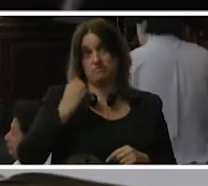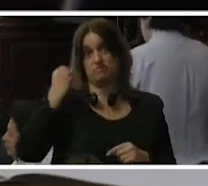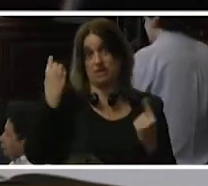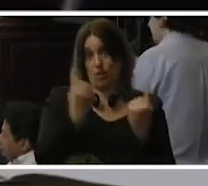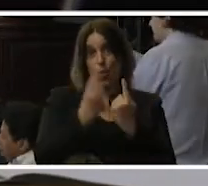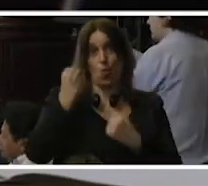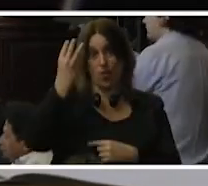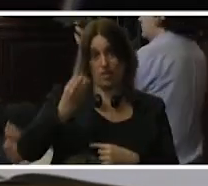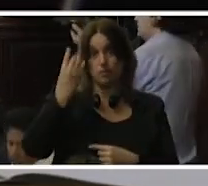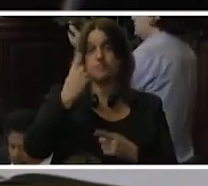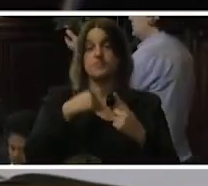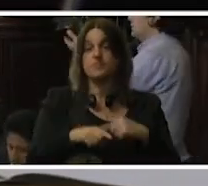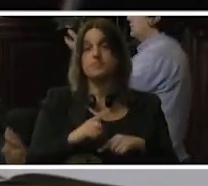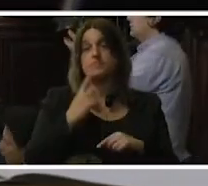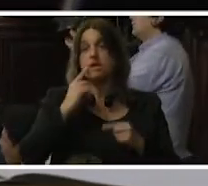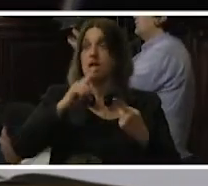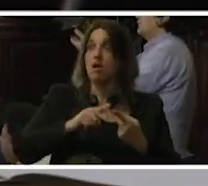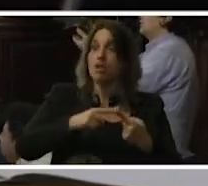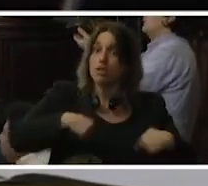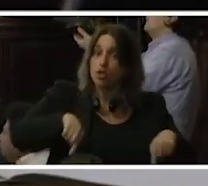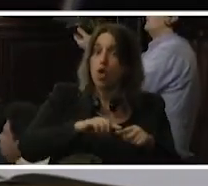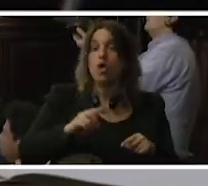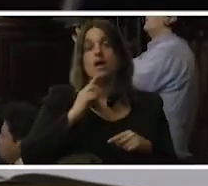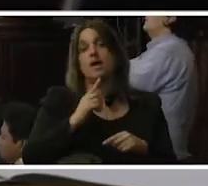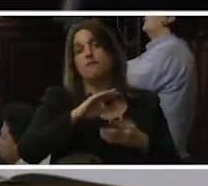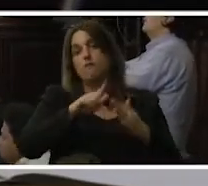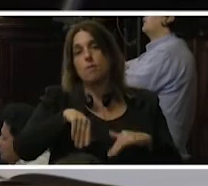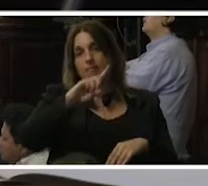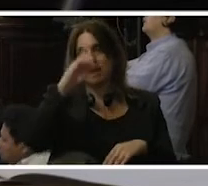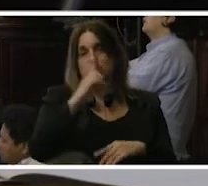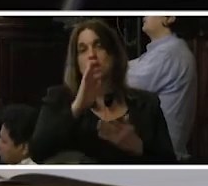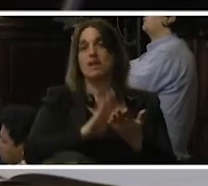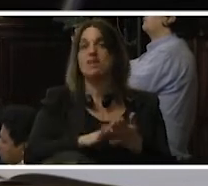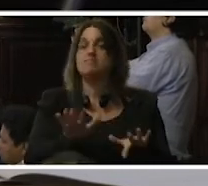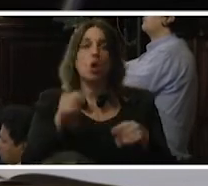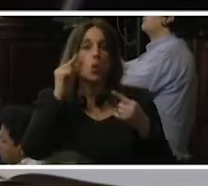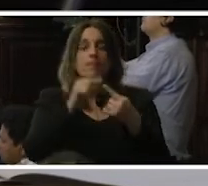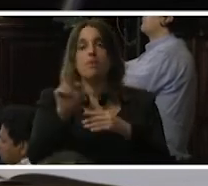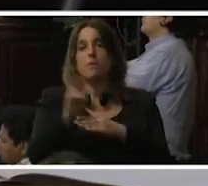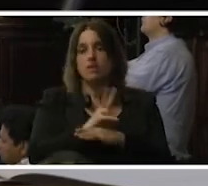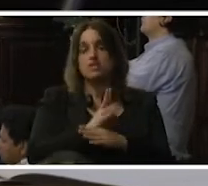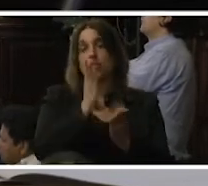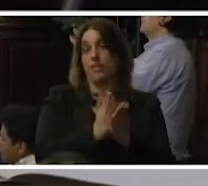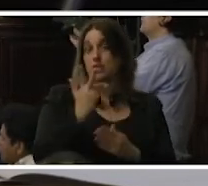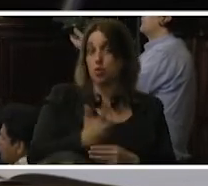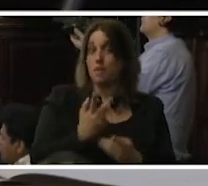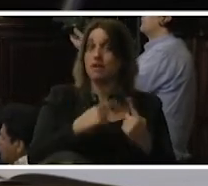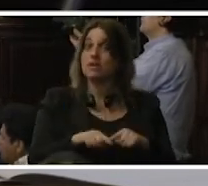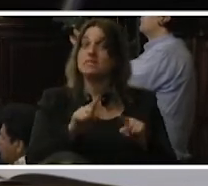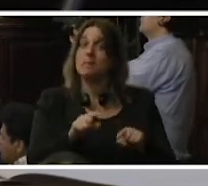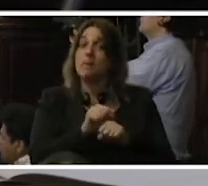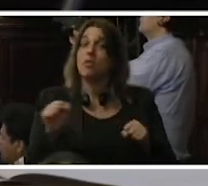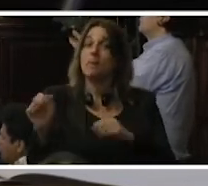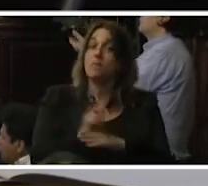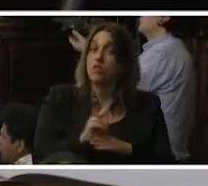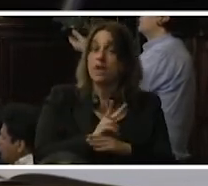la coordinación con todos los mecanismos internacionales de protección de derechos humanos que sean pertinentes a efectos de proteger los